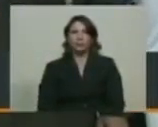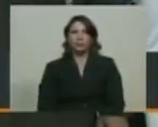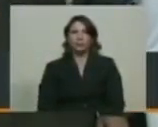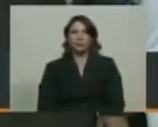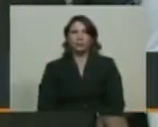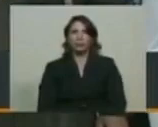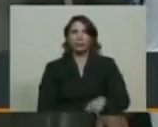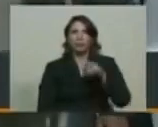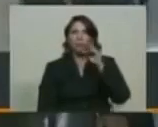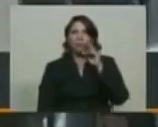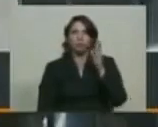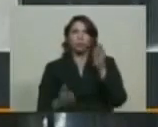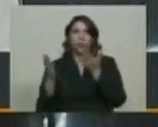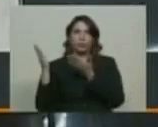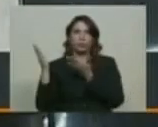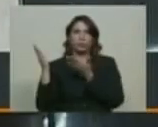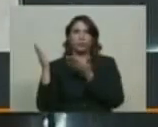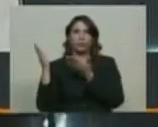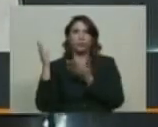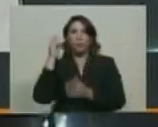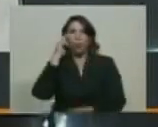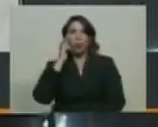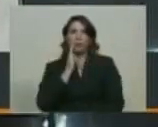Bolívar, siempre Bolívar.